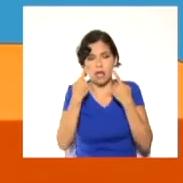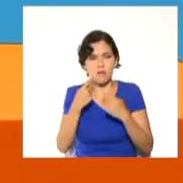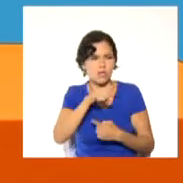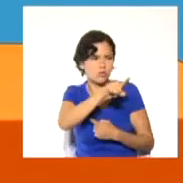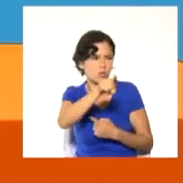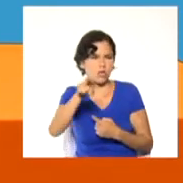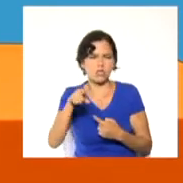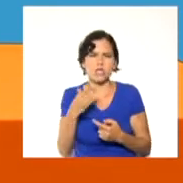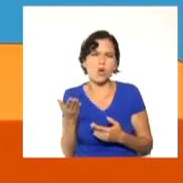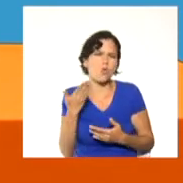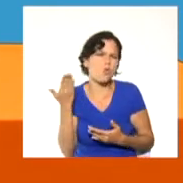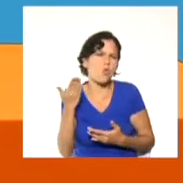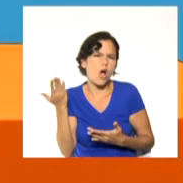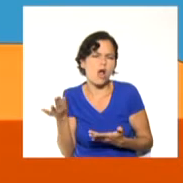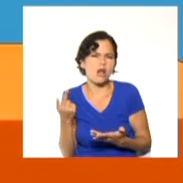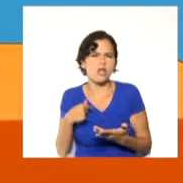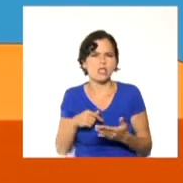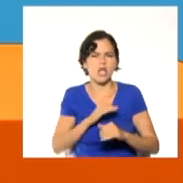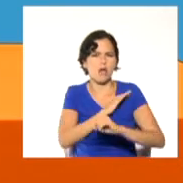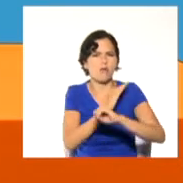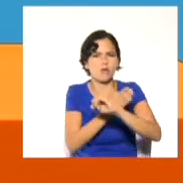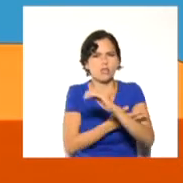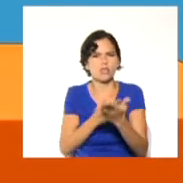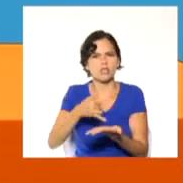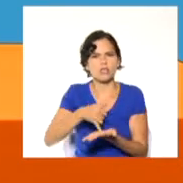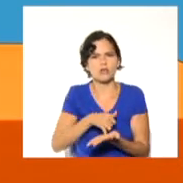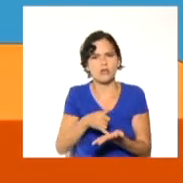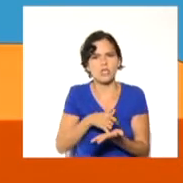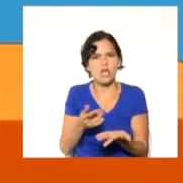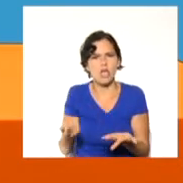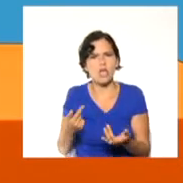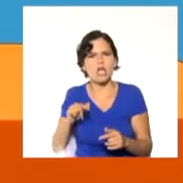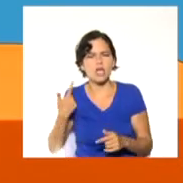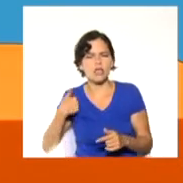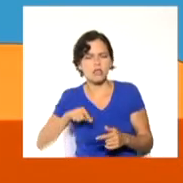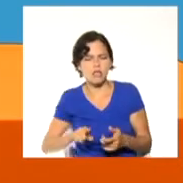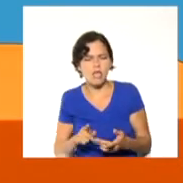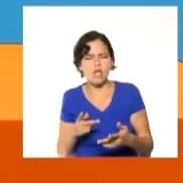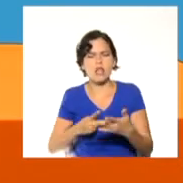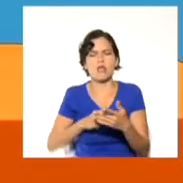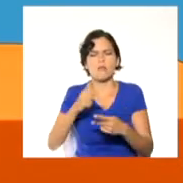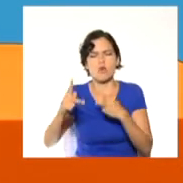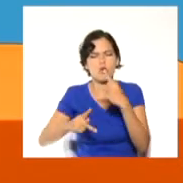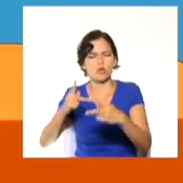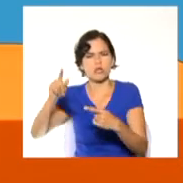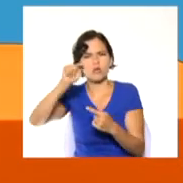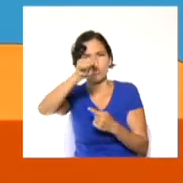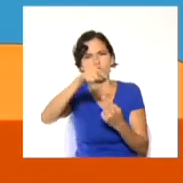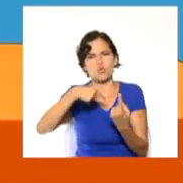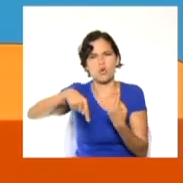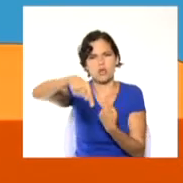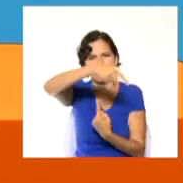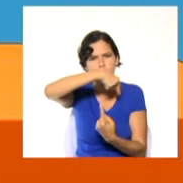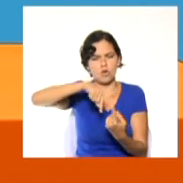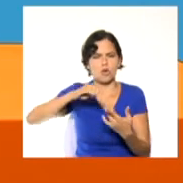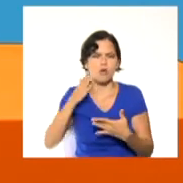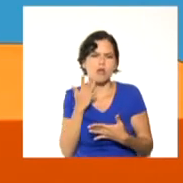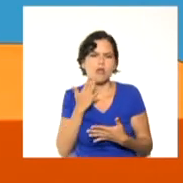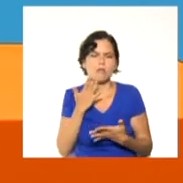visualizar cuál es el potencial y cuál es la vocación productiva de tu entorno.